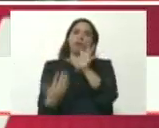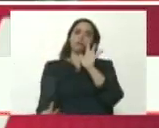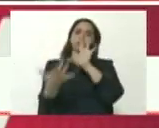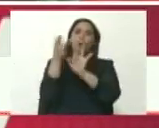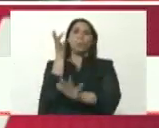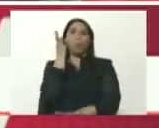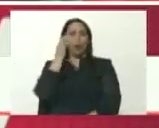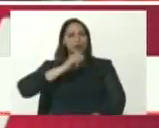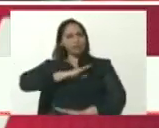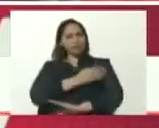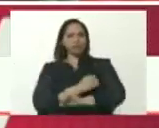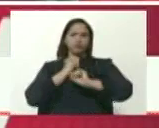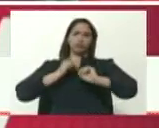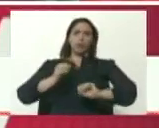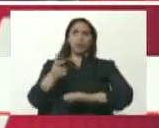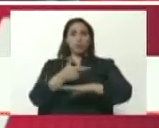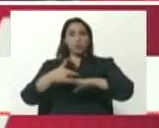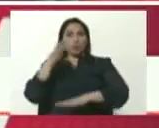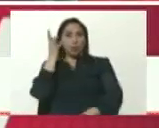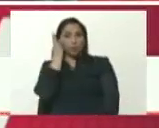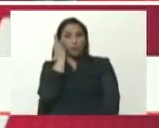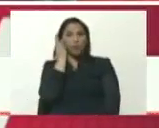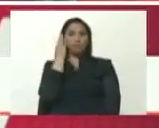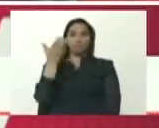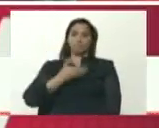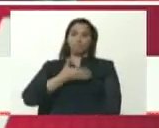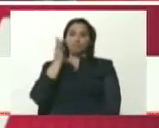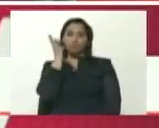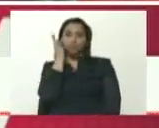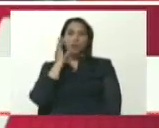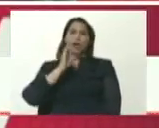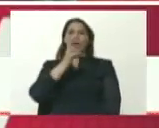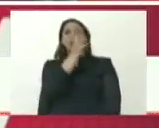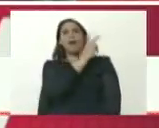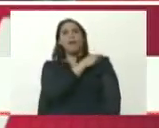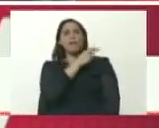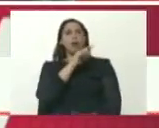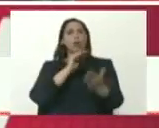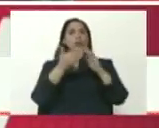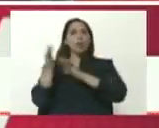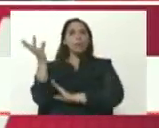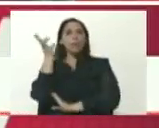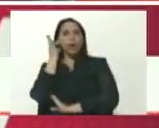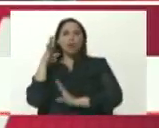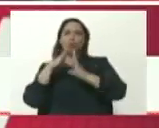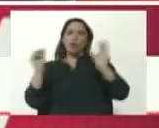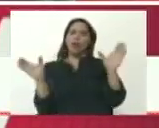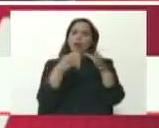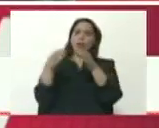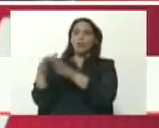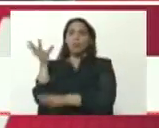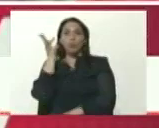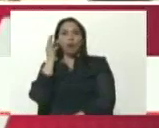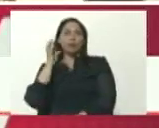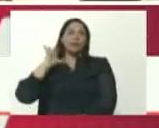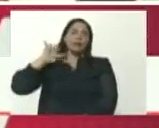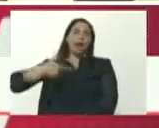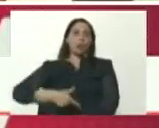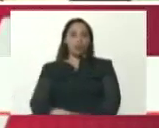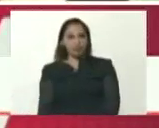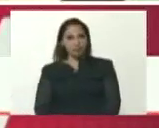mujer, gobernadora mujer, alcaldesa mujer, jefa de comunidad mujer, todo el equipo mujer, Naguará.